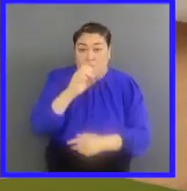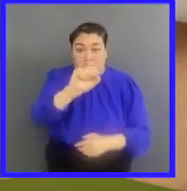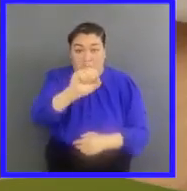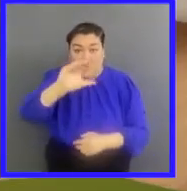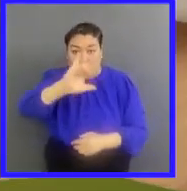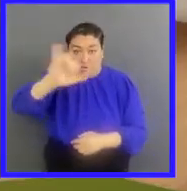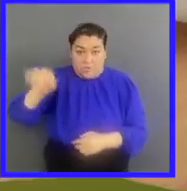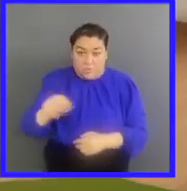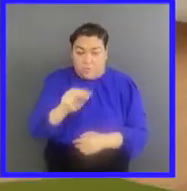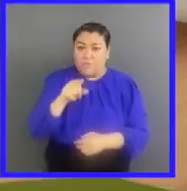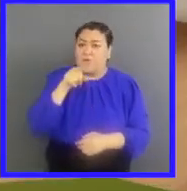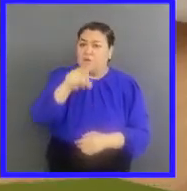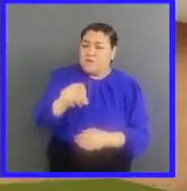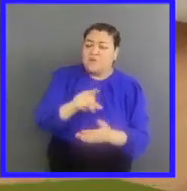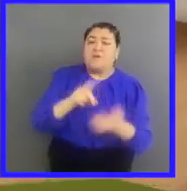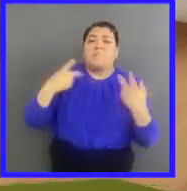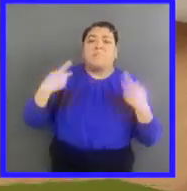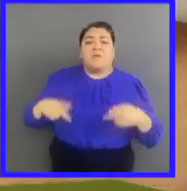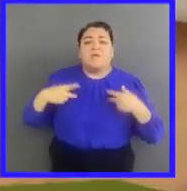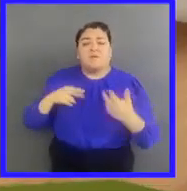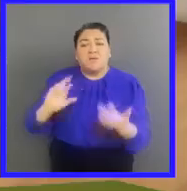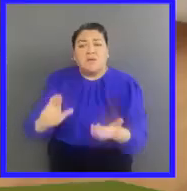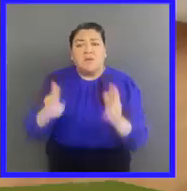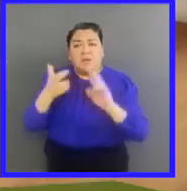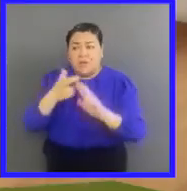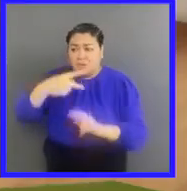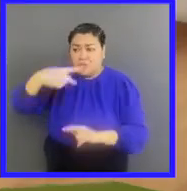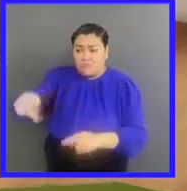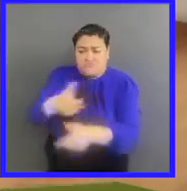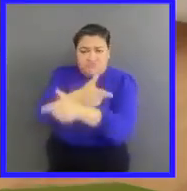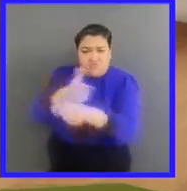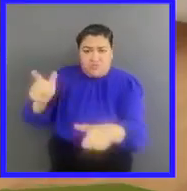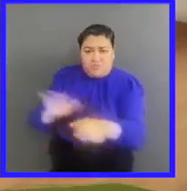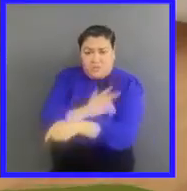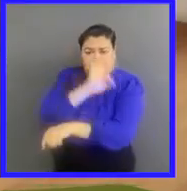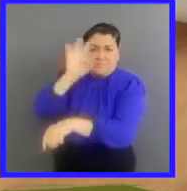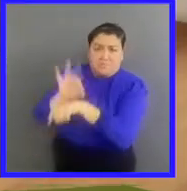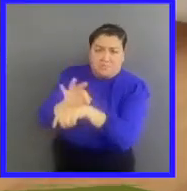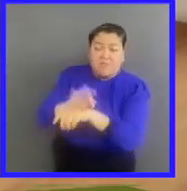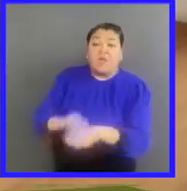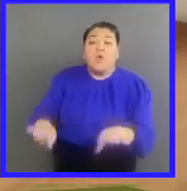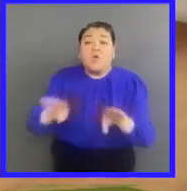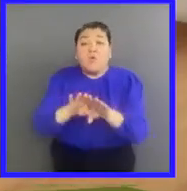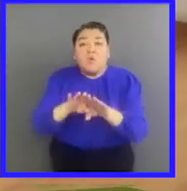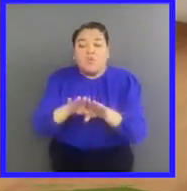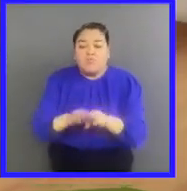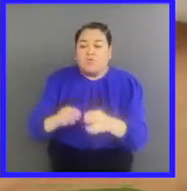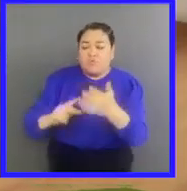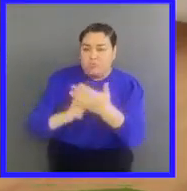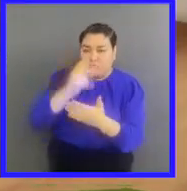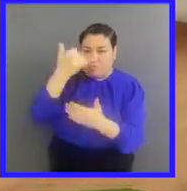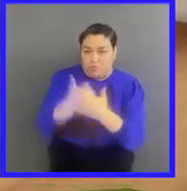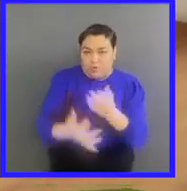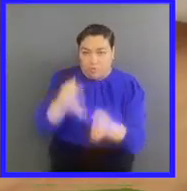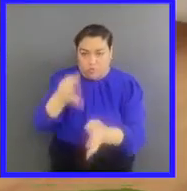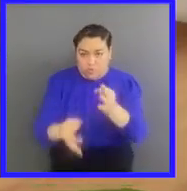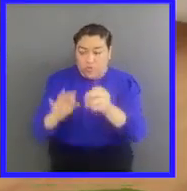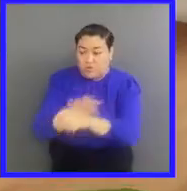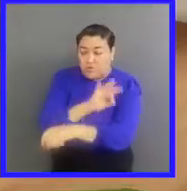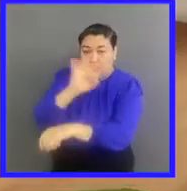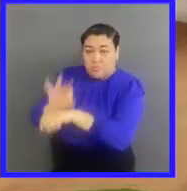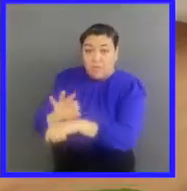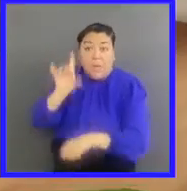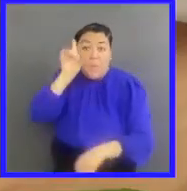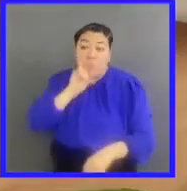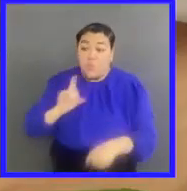protege el derecho a la libertad religiosa de las personas al aprobar un proyecto de amparo que permite a una mujer